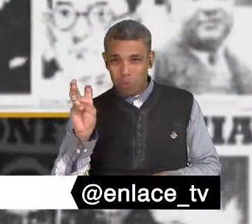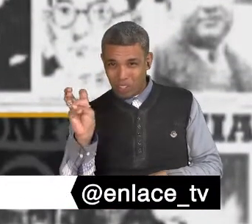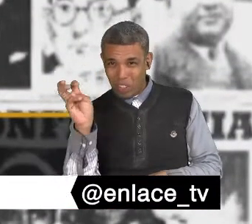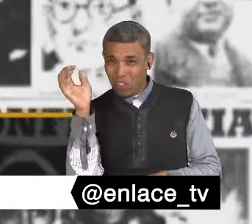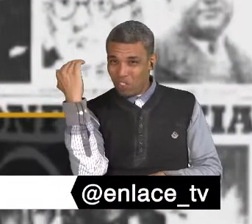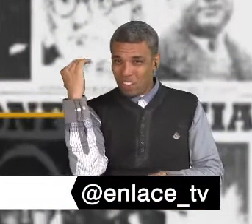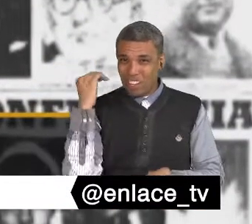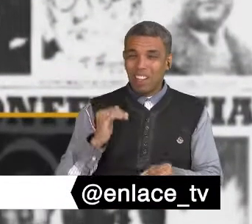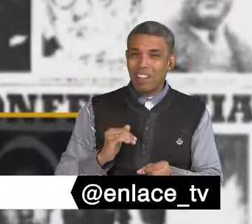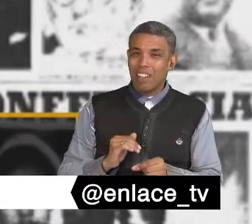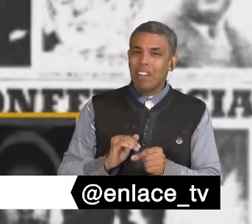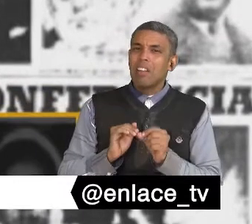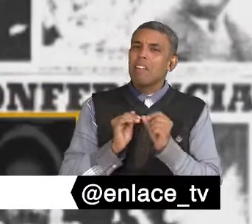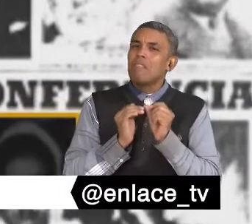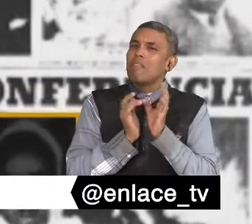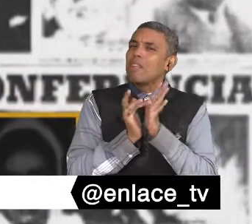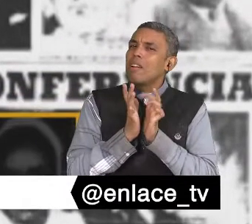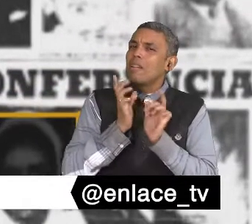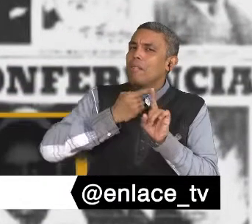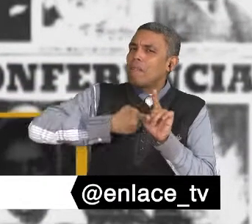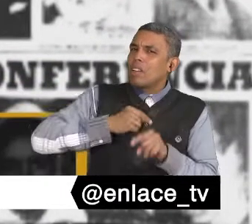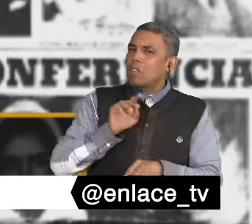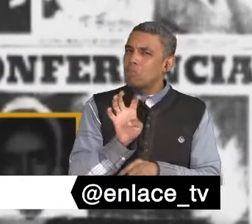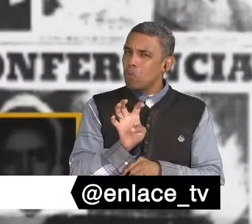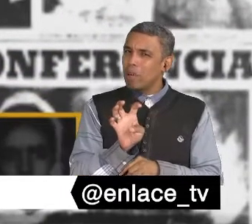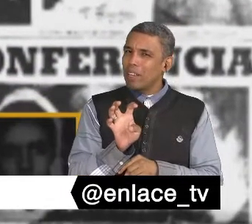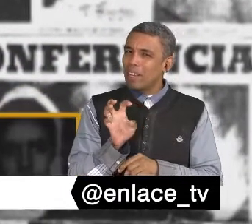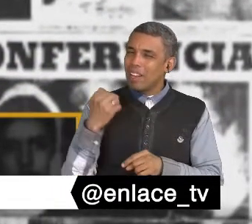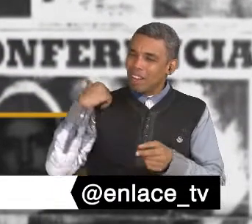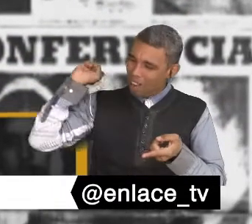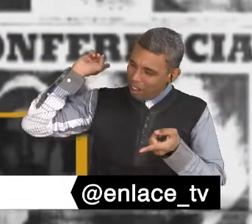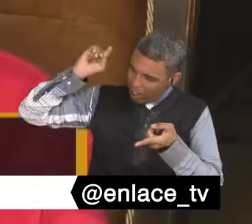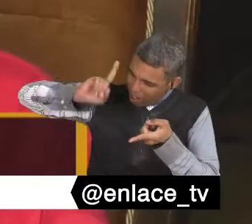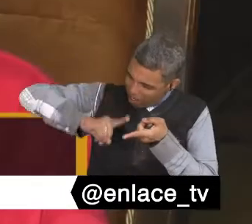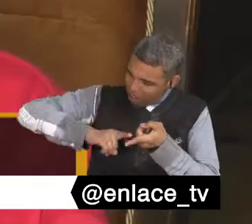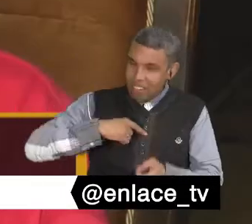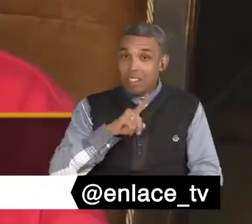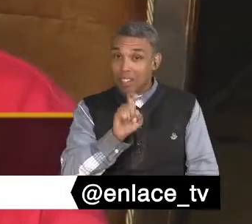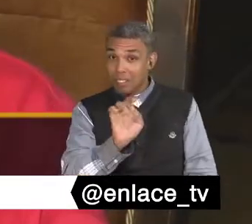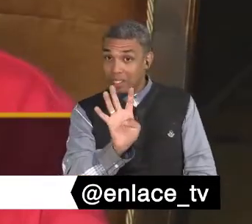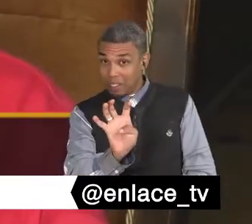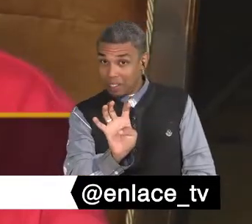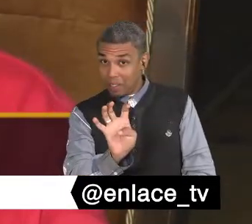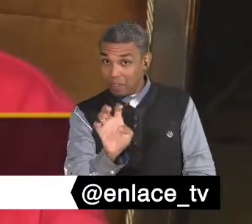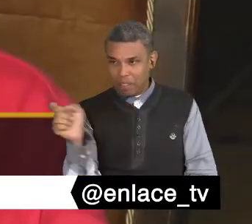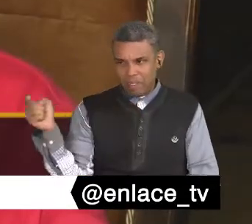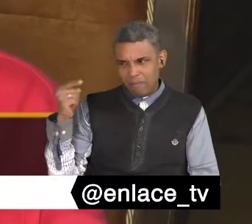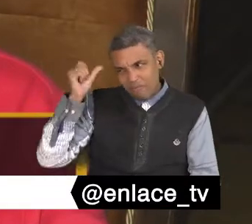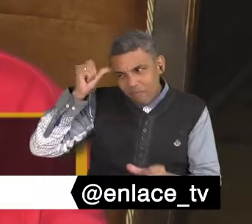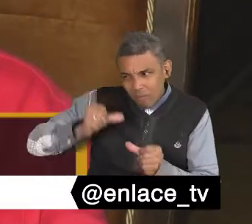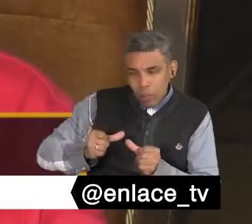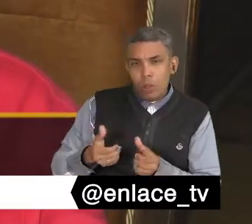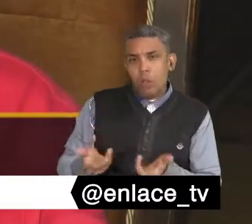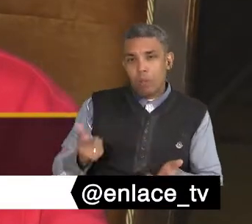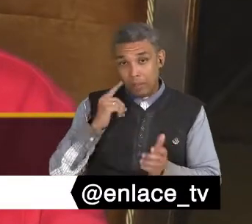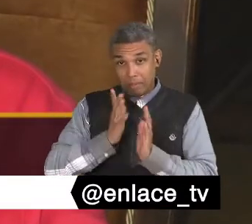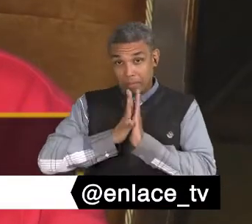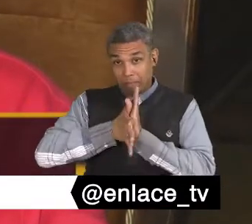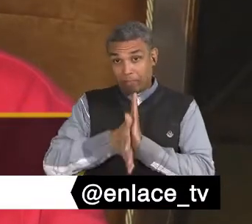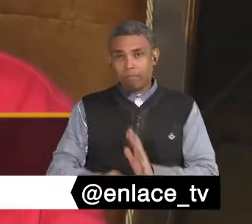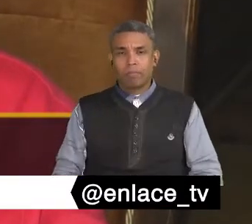caudillo liberal Jorge Eliezer Gaitán, es decir, hace 69 años. Y en Barranca Bermeja fue supremamente eficaz porque